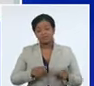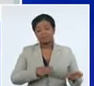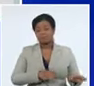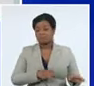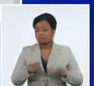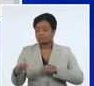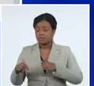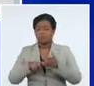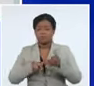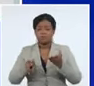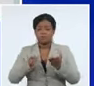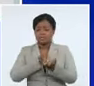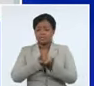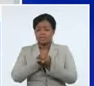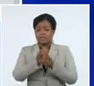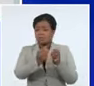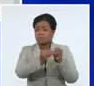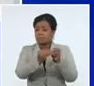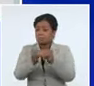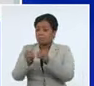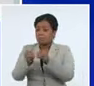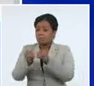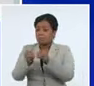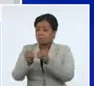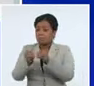que mantienen una transmisión importante